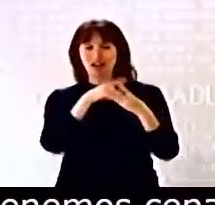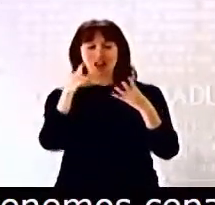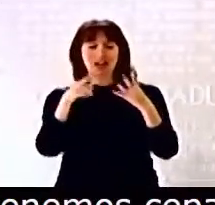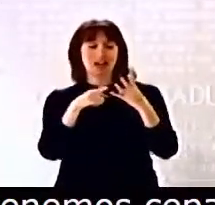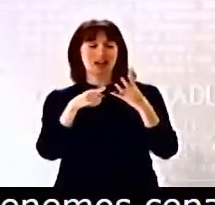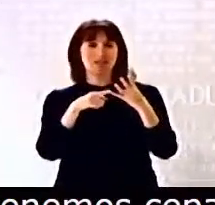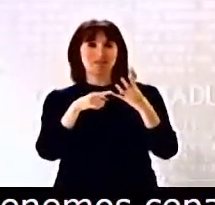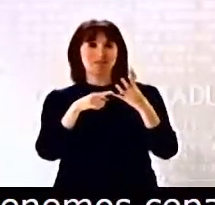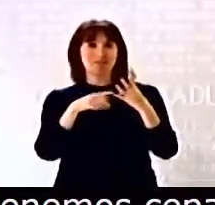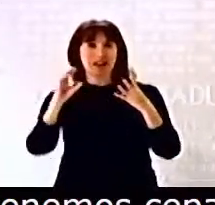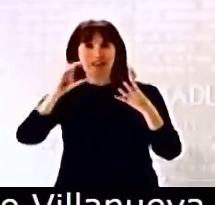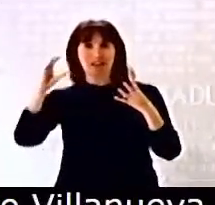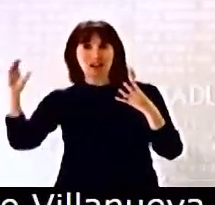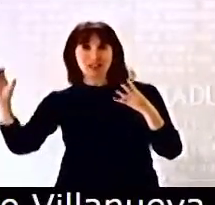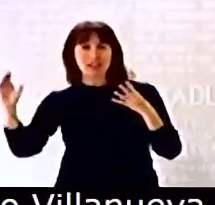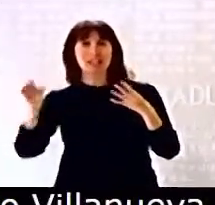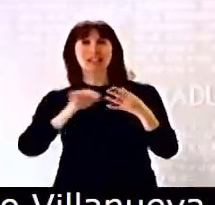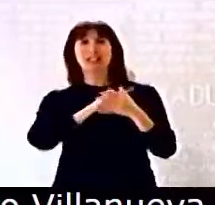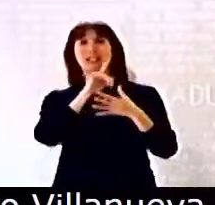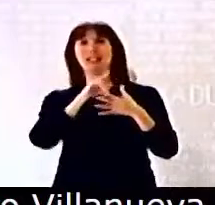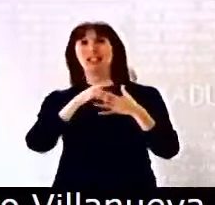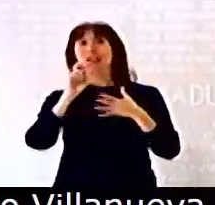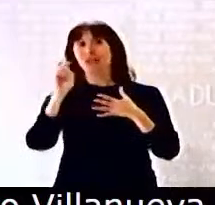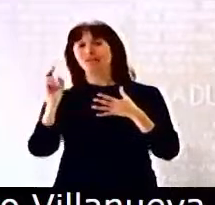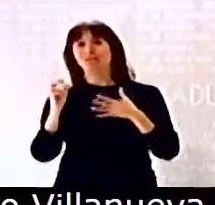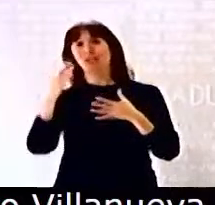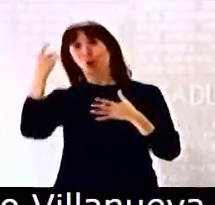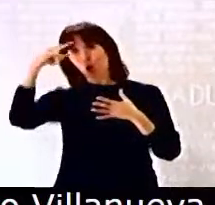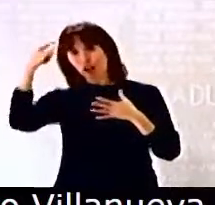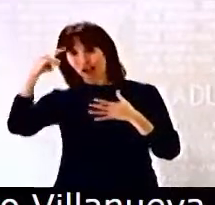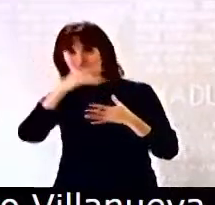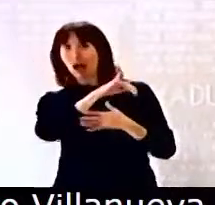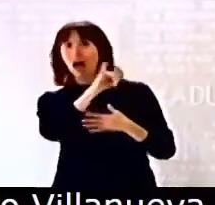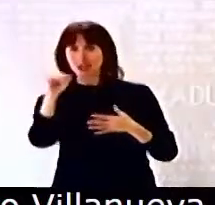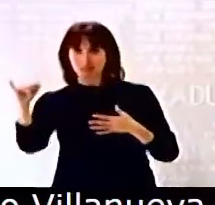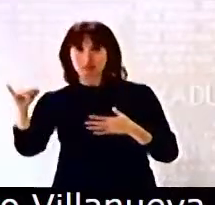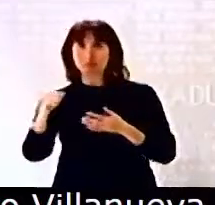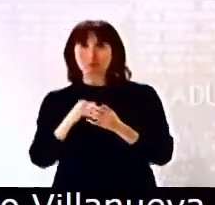en algunas muestras de Cáceres y en algunas muestras de Coria.